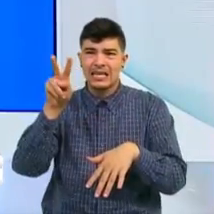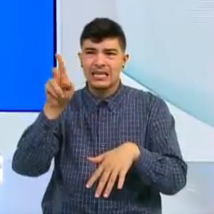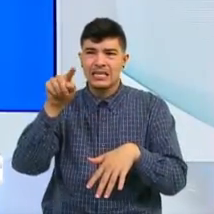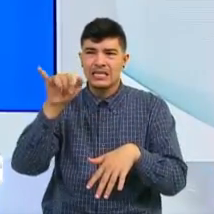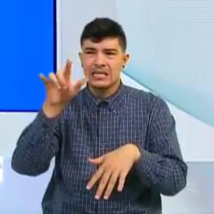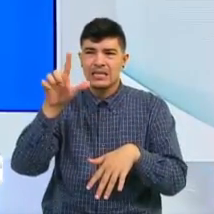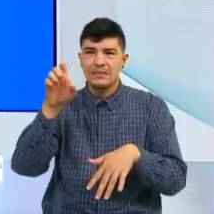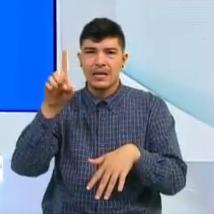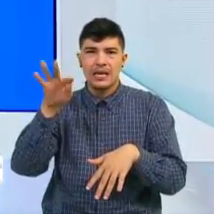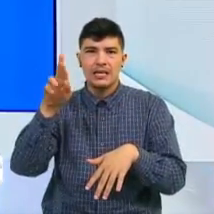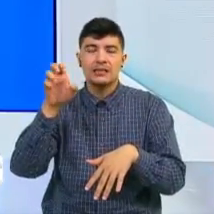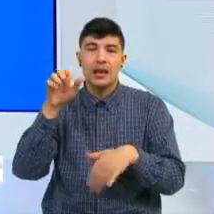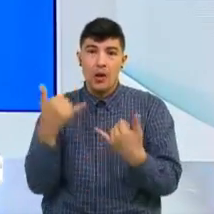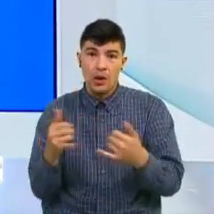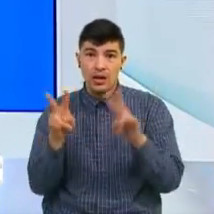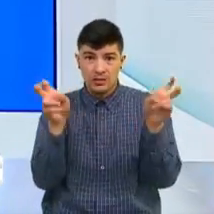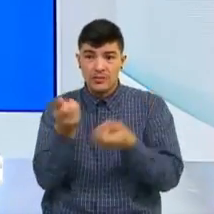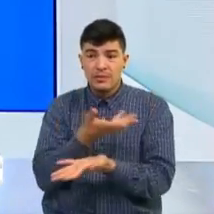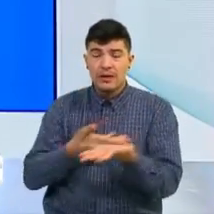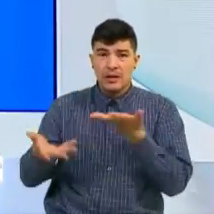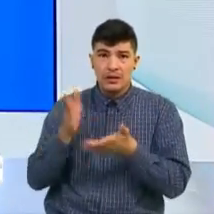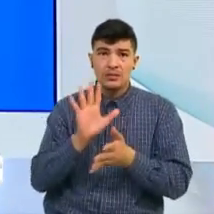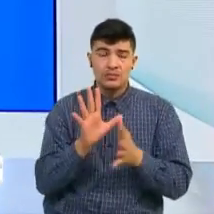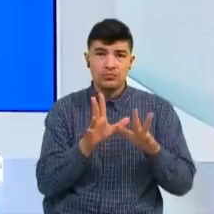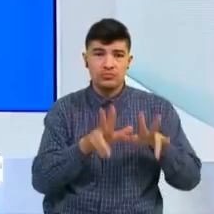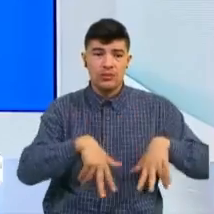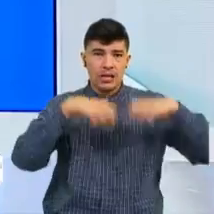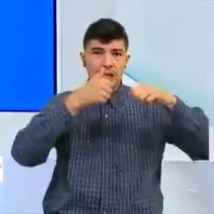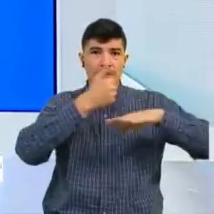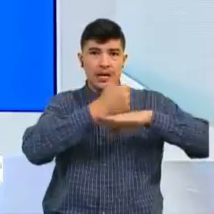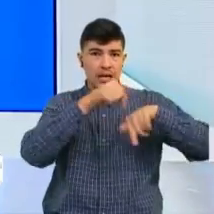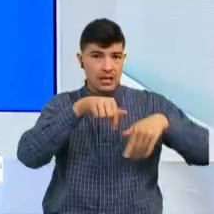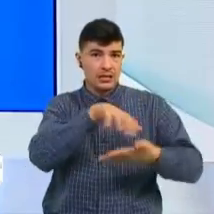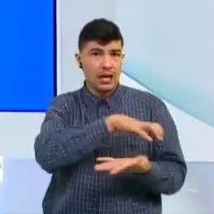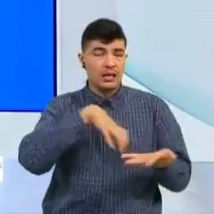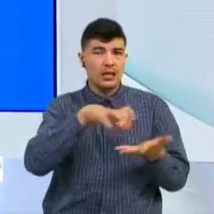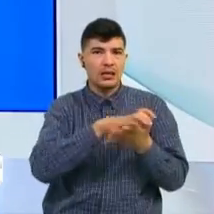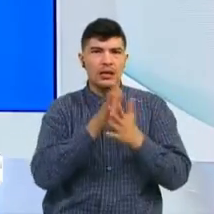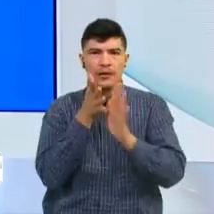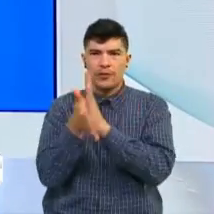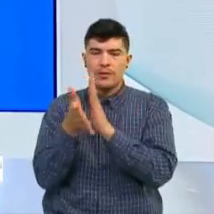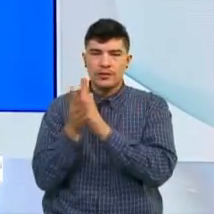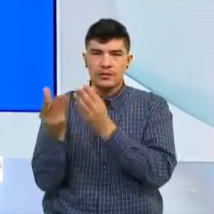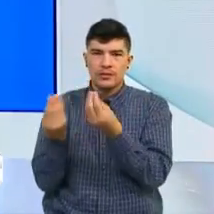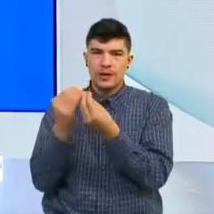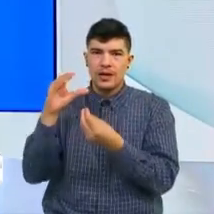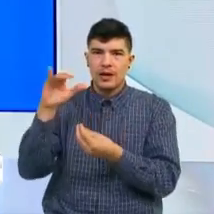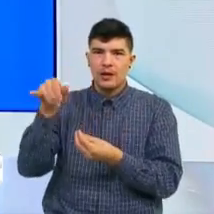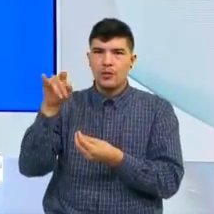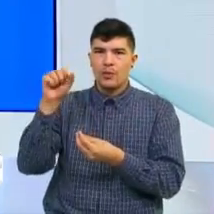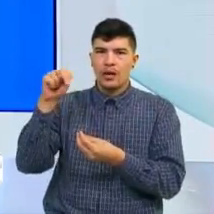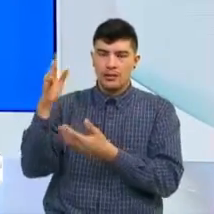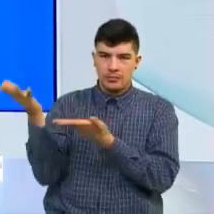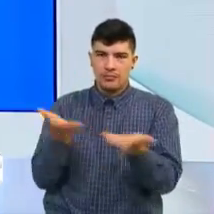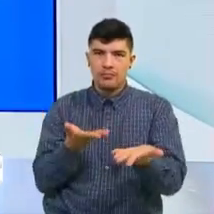en la sesión descentralizada que realiza la Asamblea de Santander. Información con nuestro compañero Juan Carlos Quiroga. Muy buenas tardes y